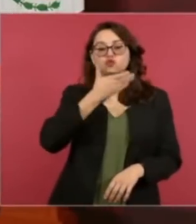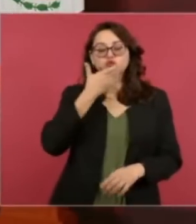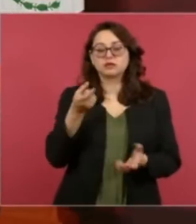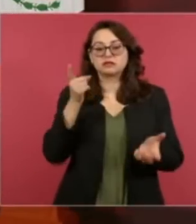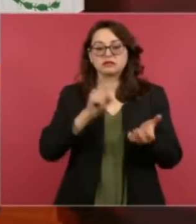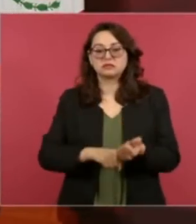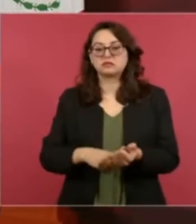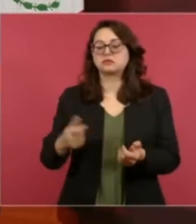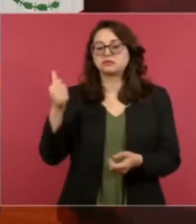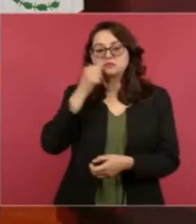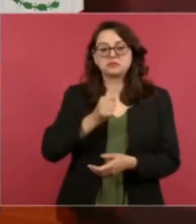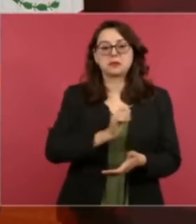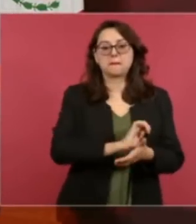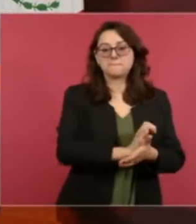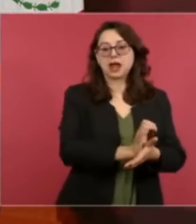conservadurismo.